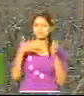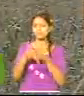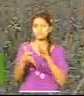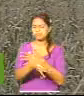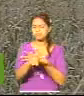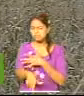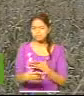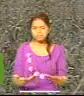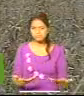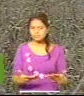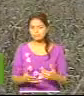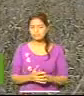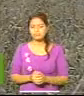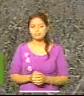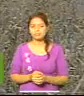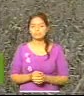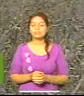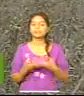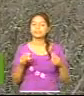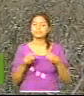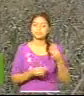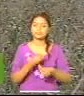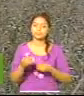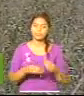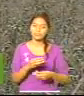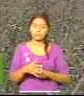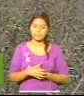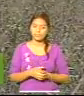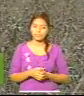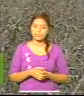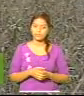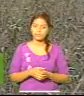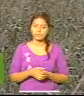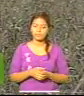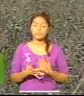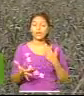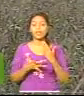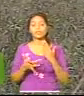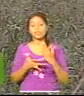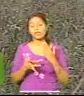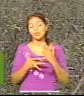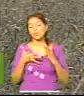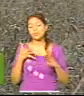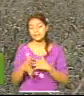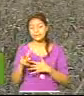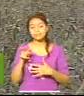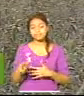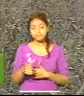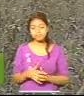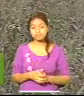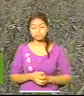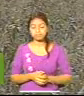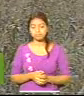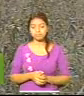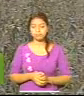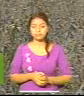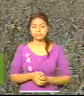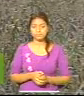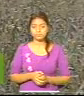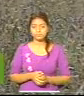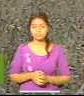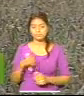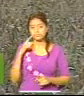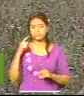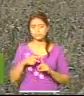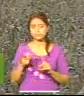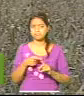por pivote? ¿Cuál es su alcance? ¿Cómo se va desarrollando? Esta es una tecnología cuyo